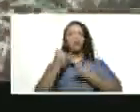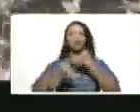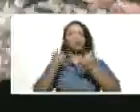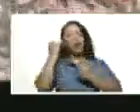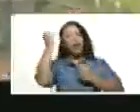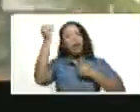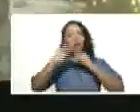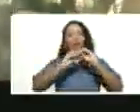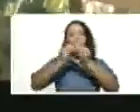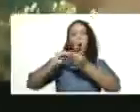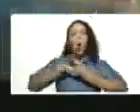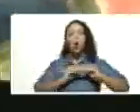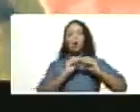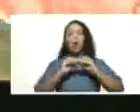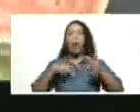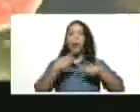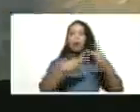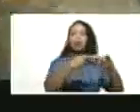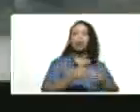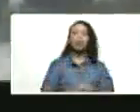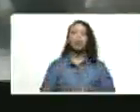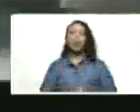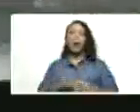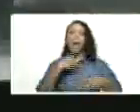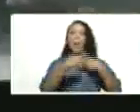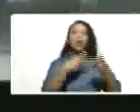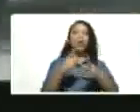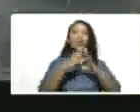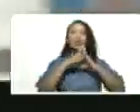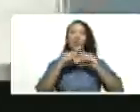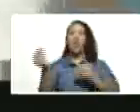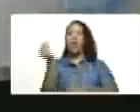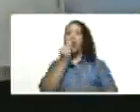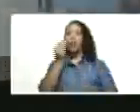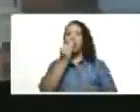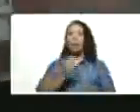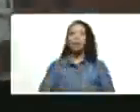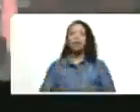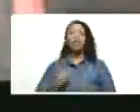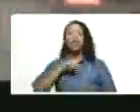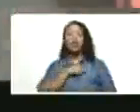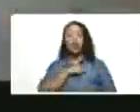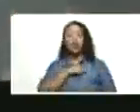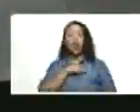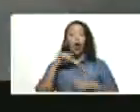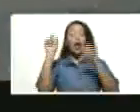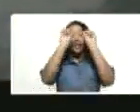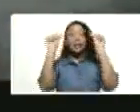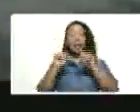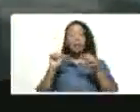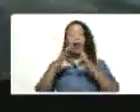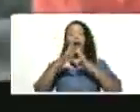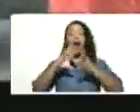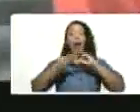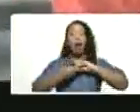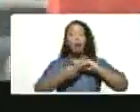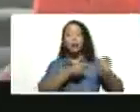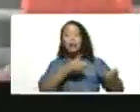nuestra es la producción. Producir todos los alimentos. Y nosotros a través del sistema CLAP llevar